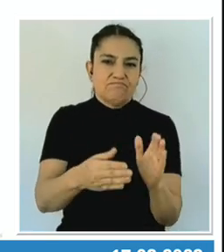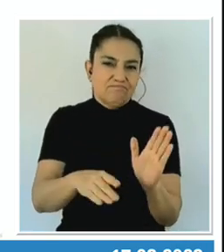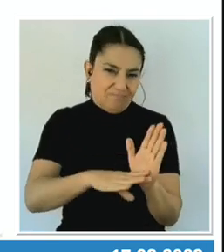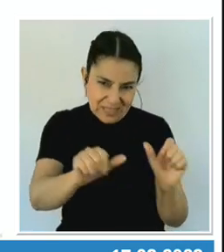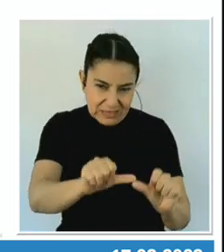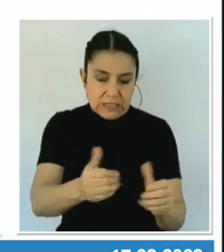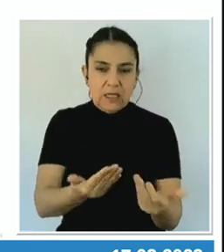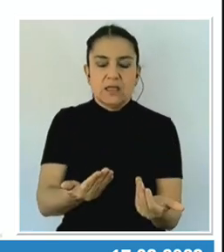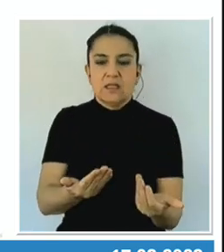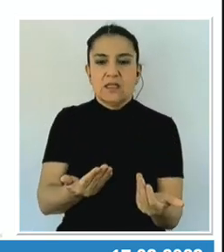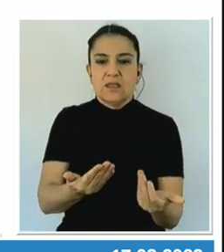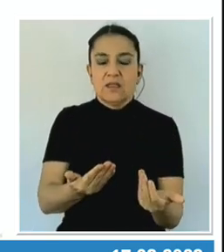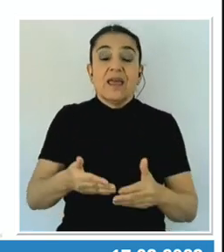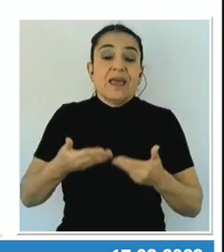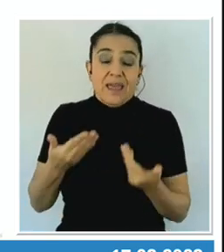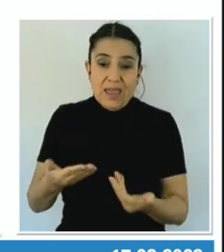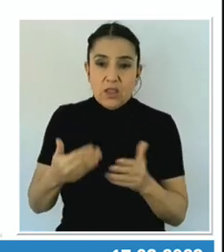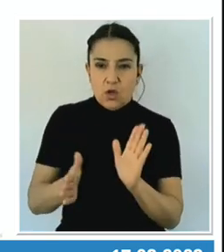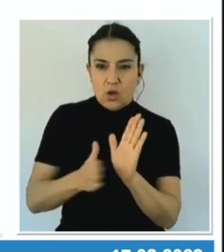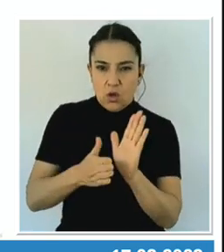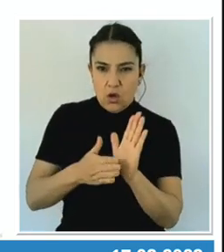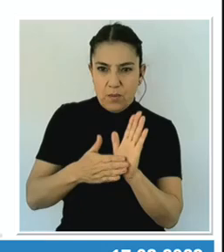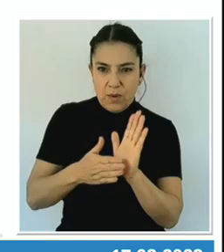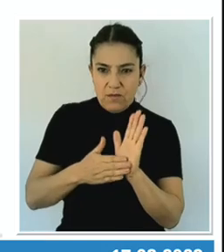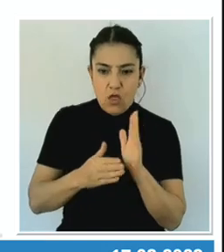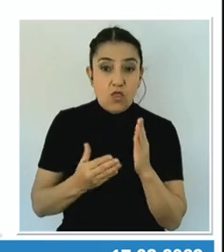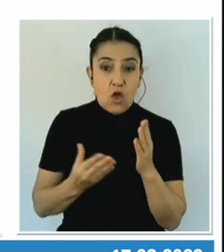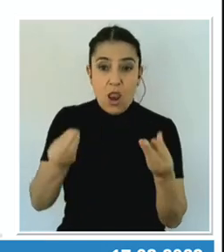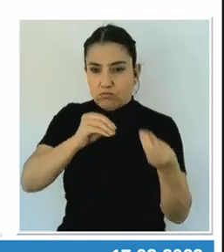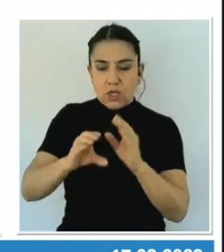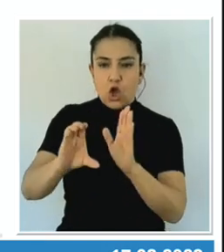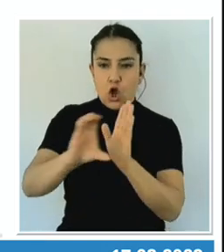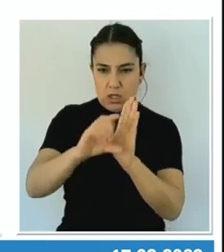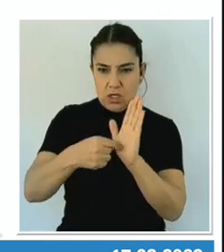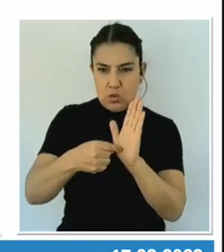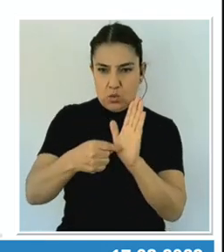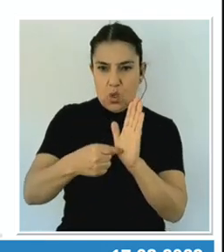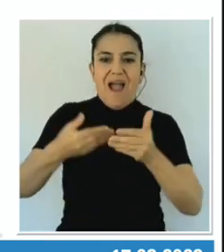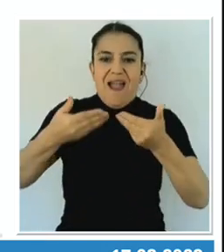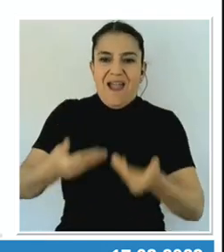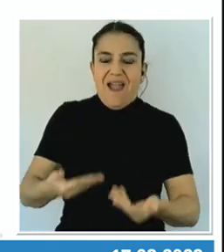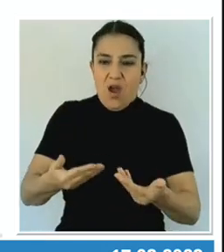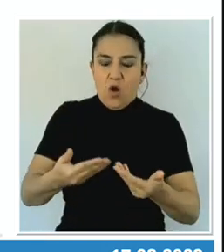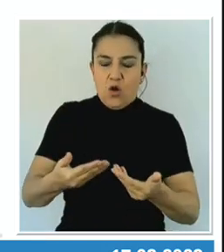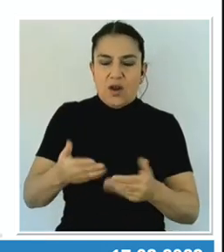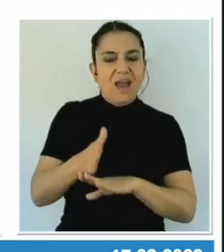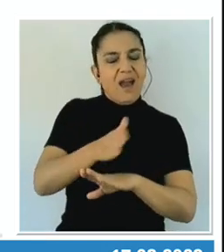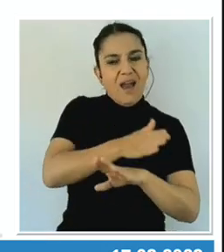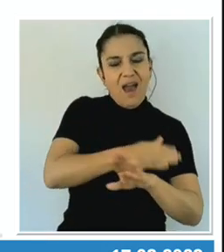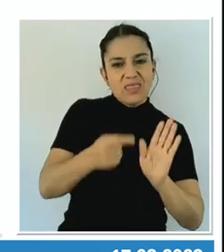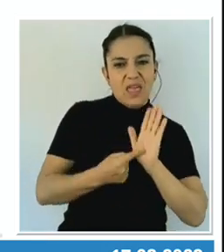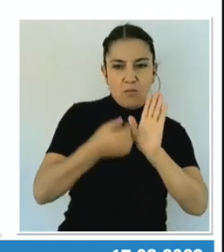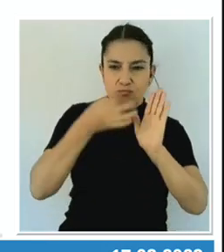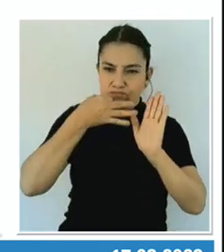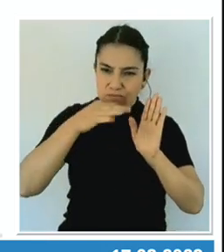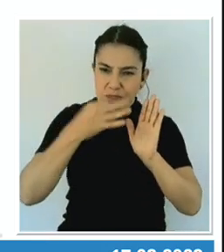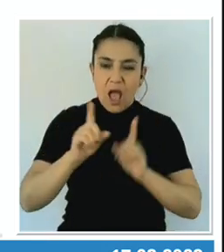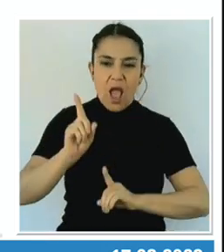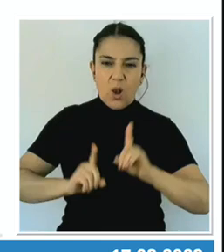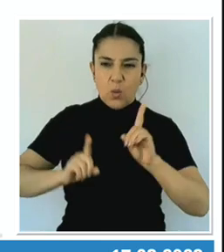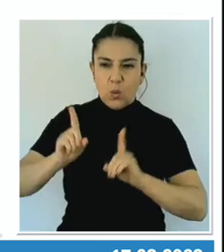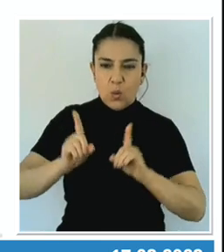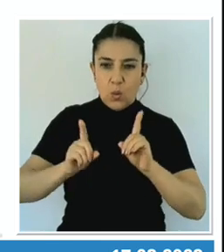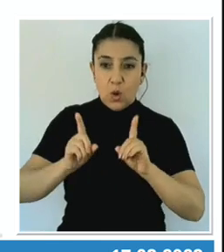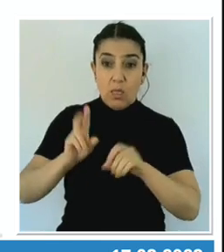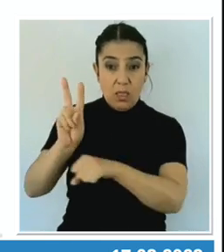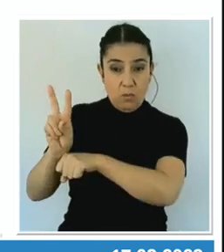la evolución del constitucionalismo contemporáneo y creo que en exposiciones anteriores algunos de los